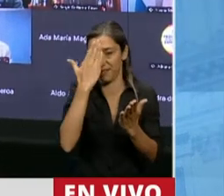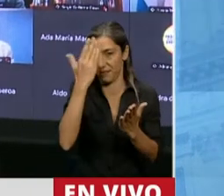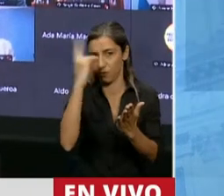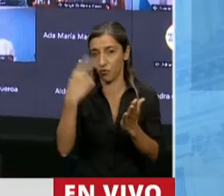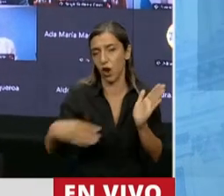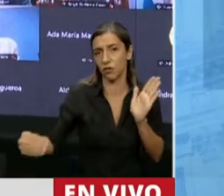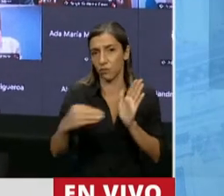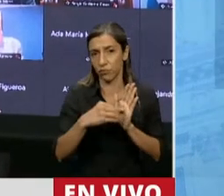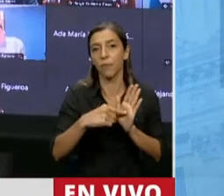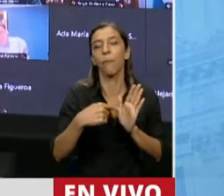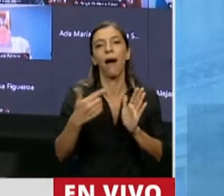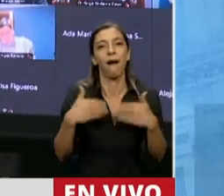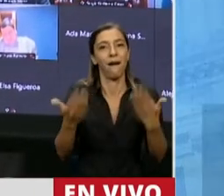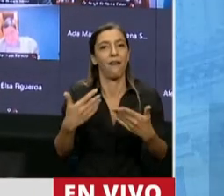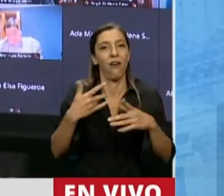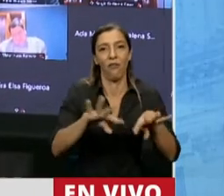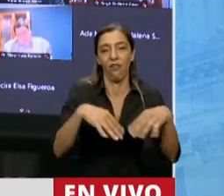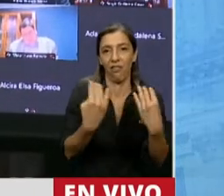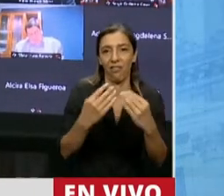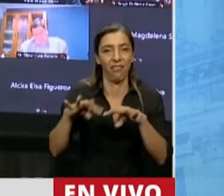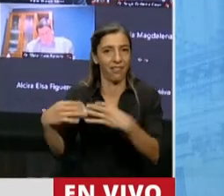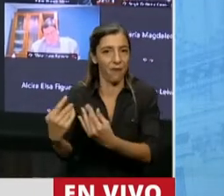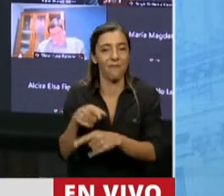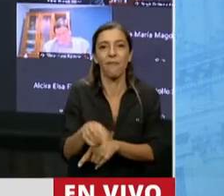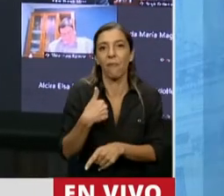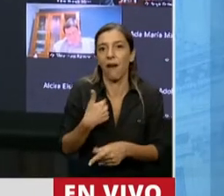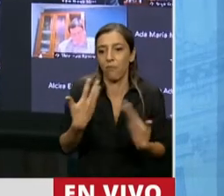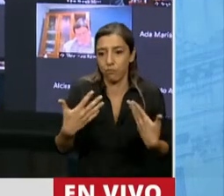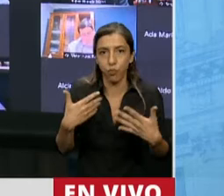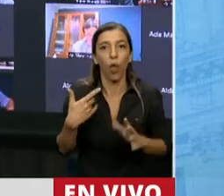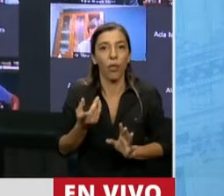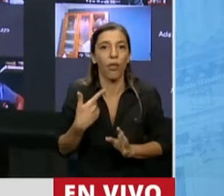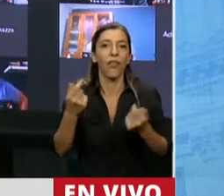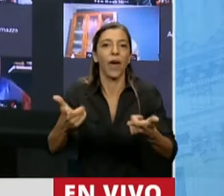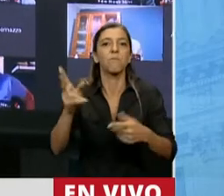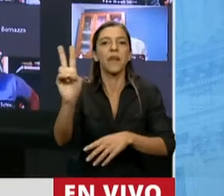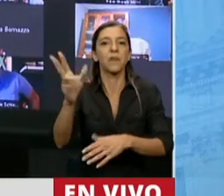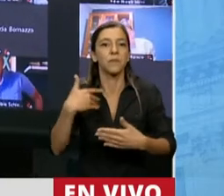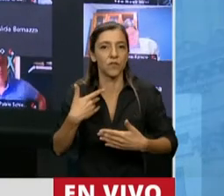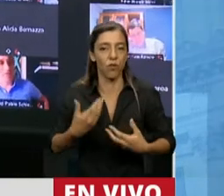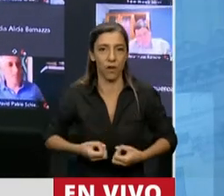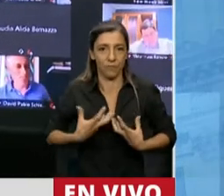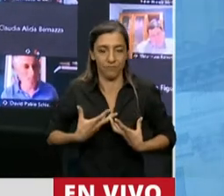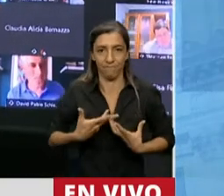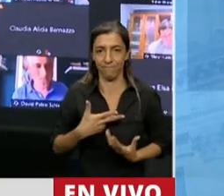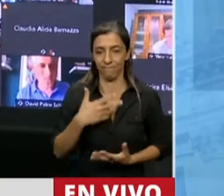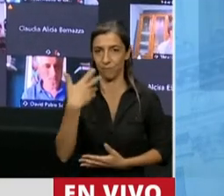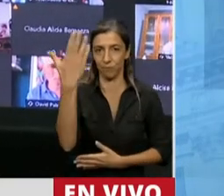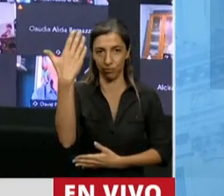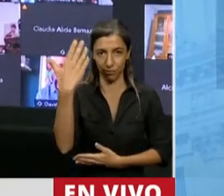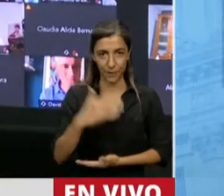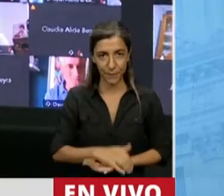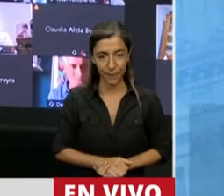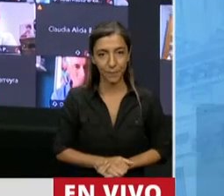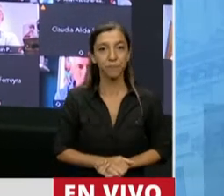a favor de las cámaras legislativas y con la finalidad justamente de permitir la libre expresión y de facilitar